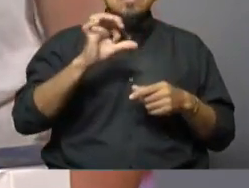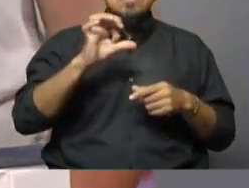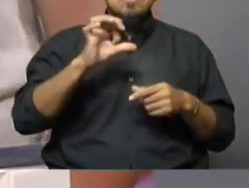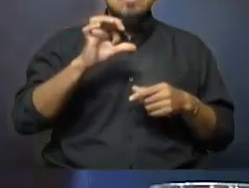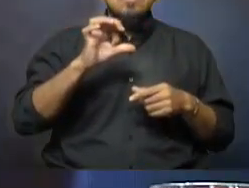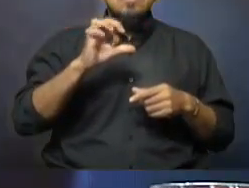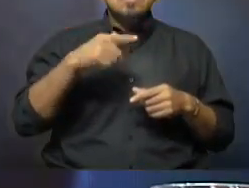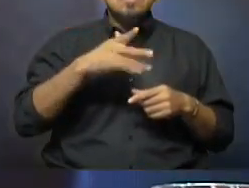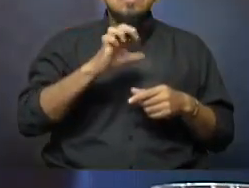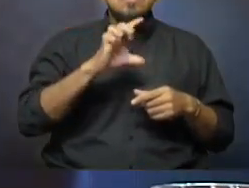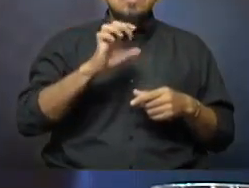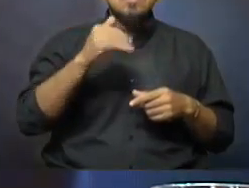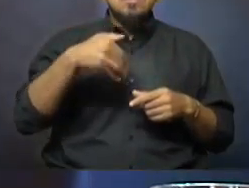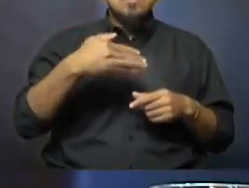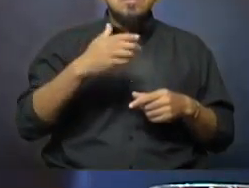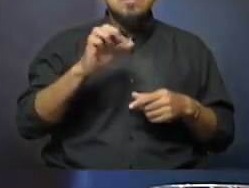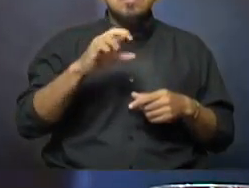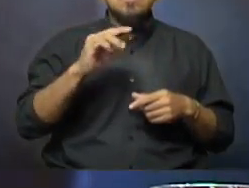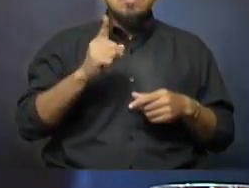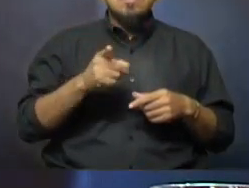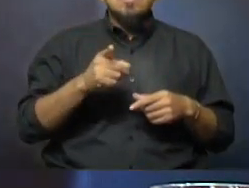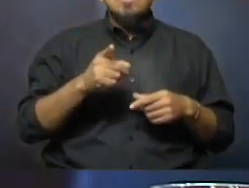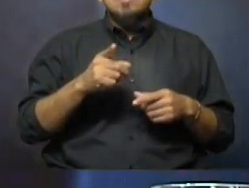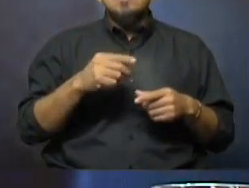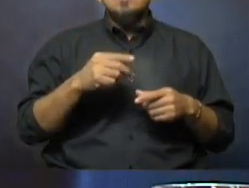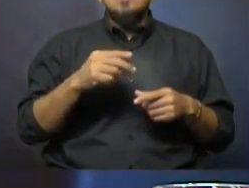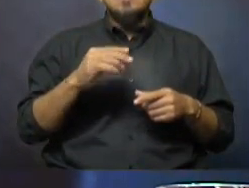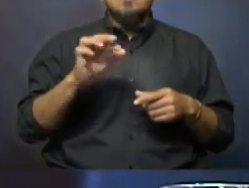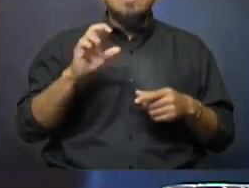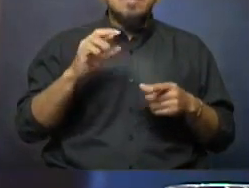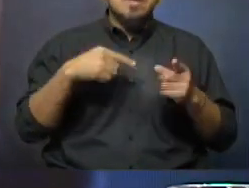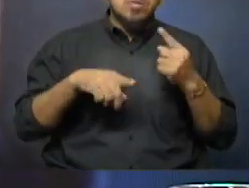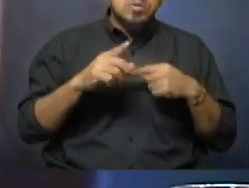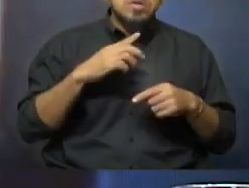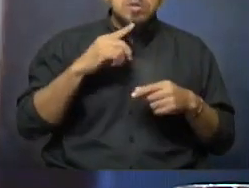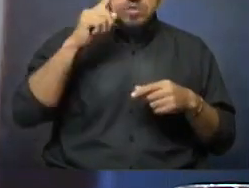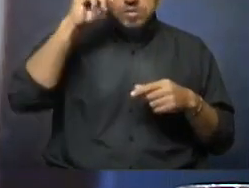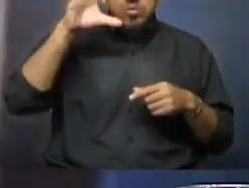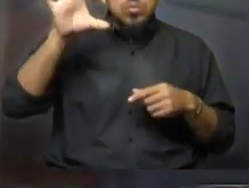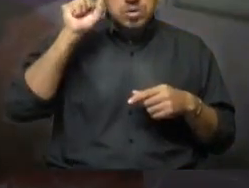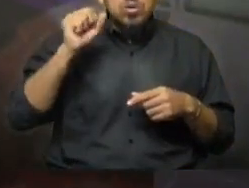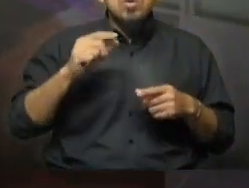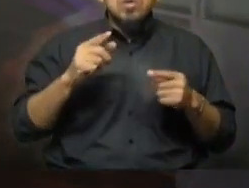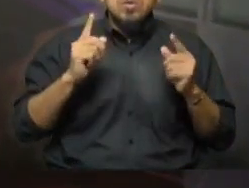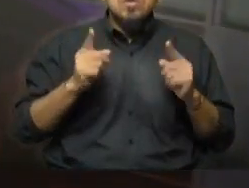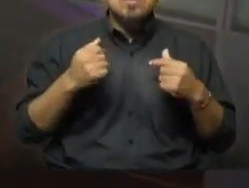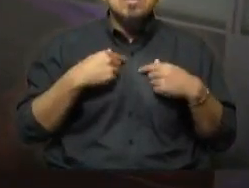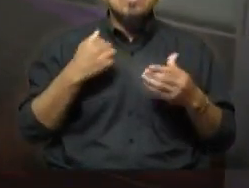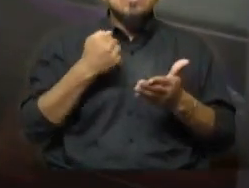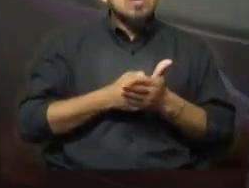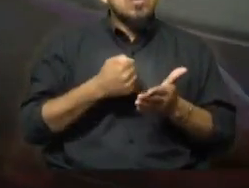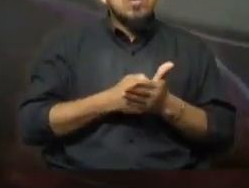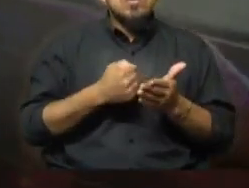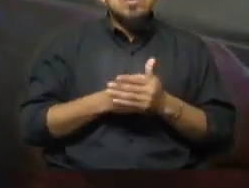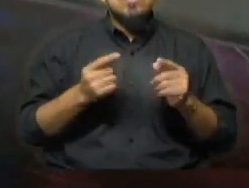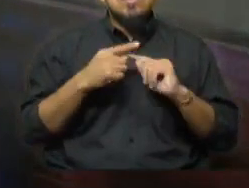varón y es músico y gestor uh-huh. también y ha comprendido cabalmente nuestra justamente lucha colectiva